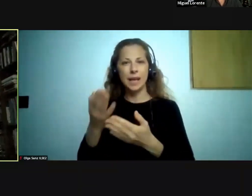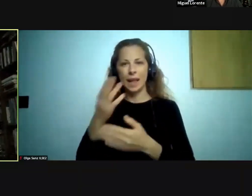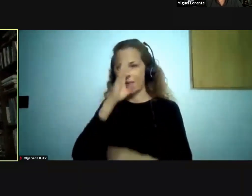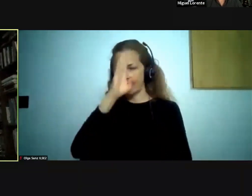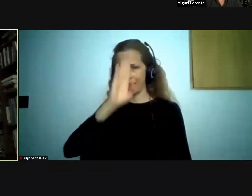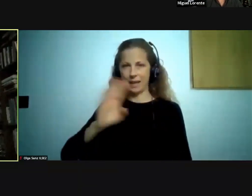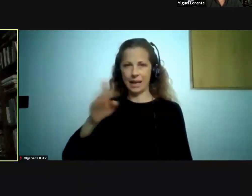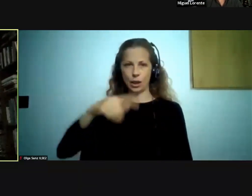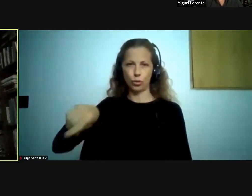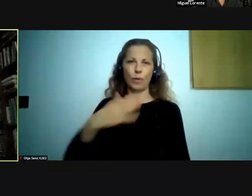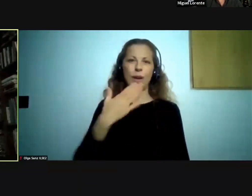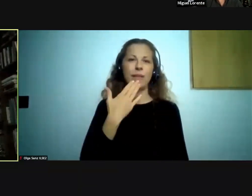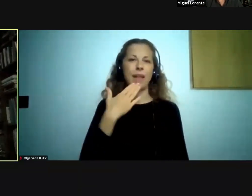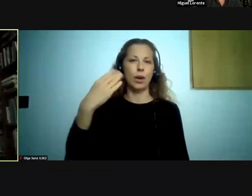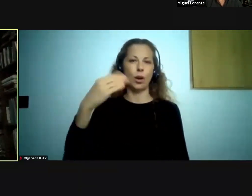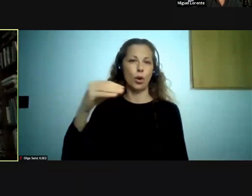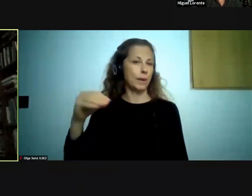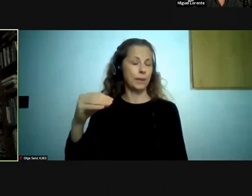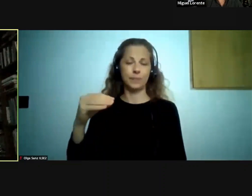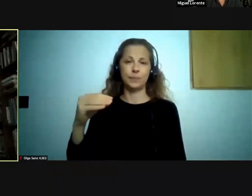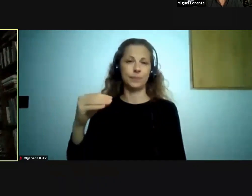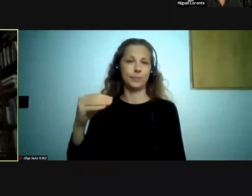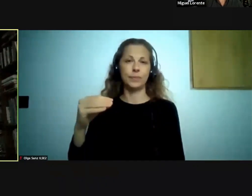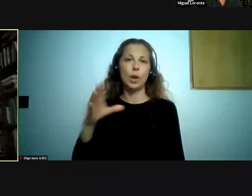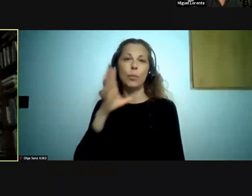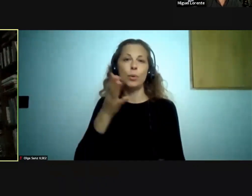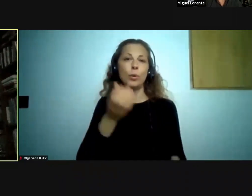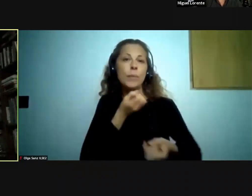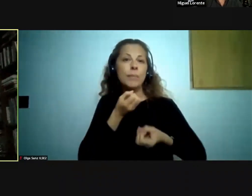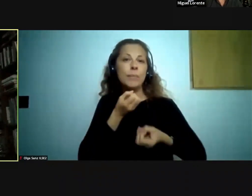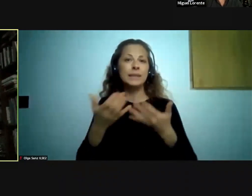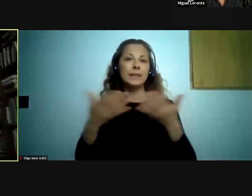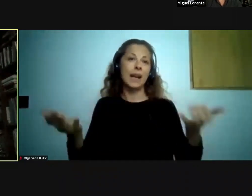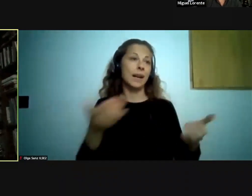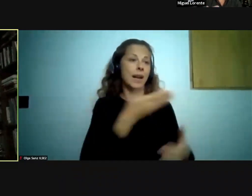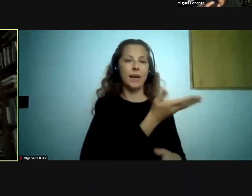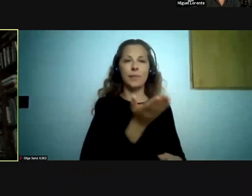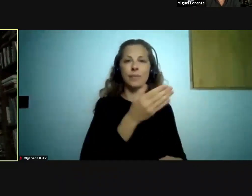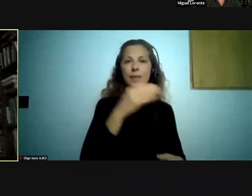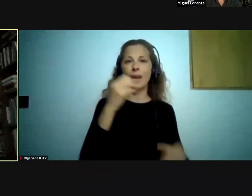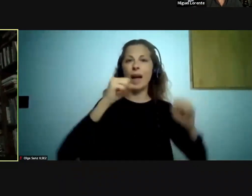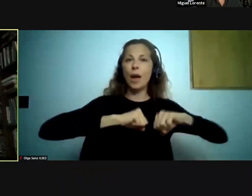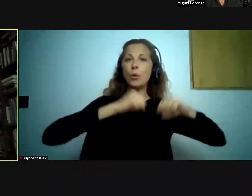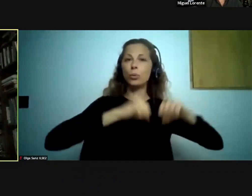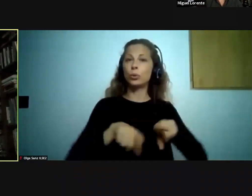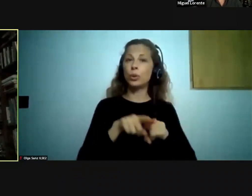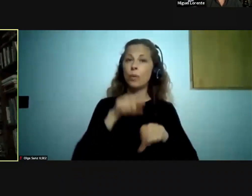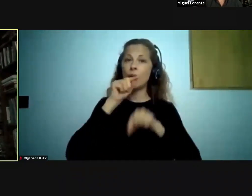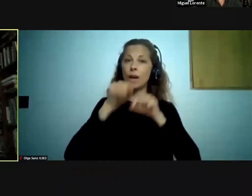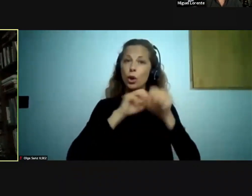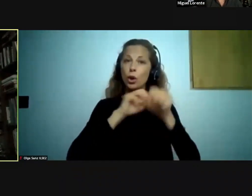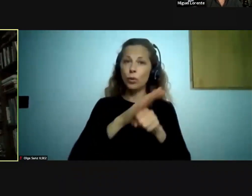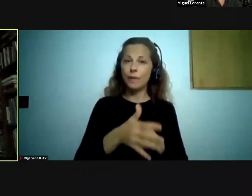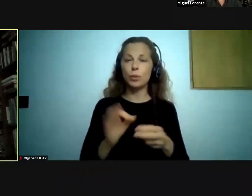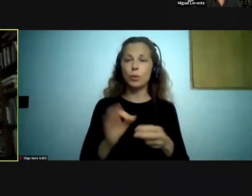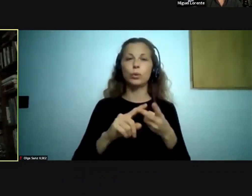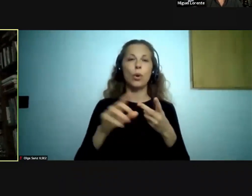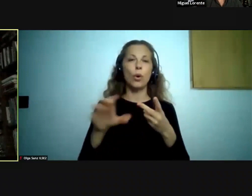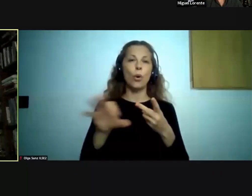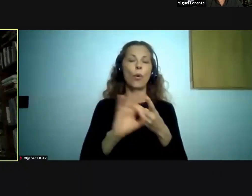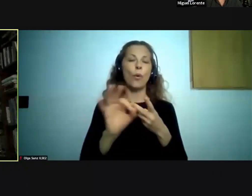la gente joven, ¿no? Porque el mensaje de la gente adulta, como pasa con la pandemia, como pasa con otro tipo